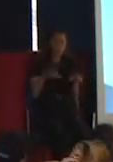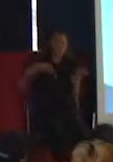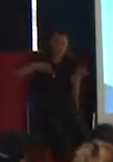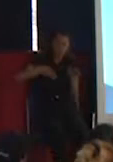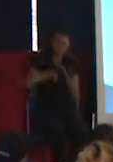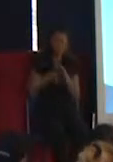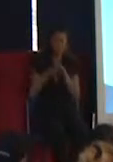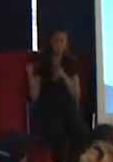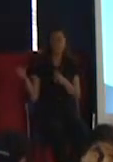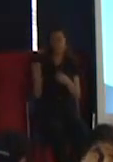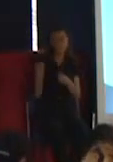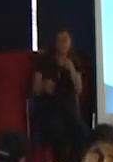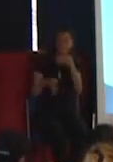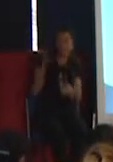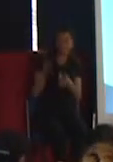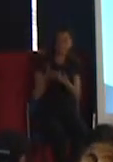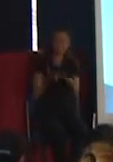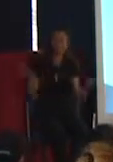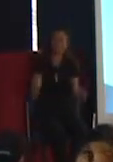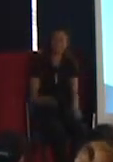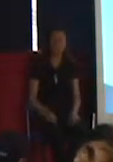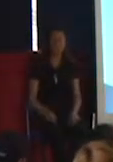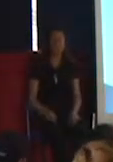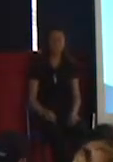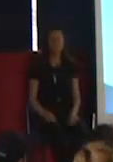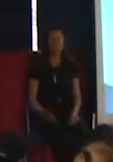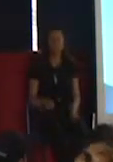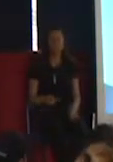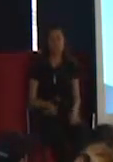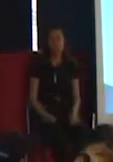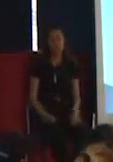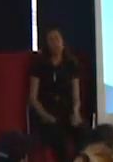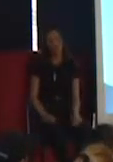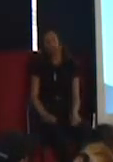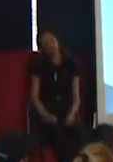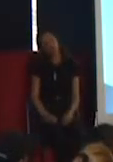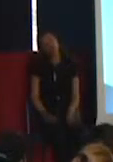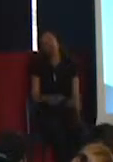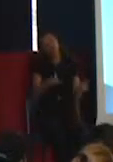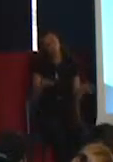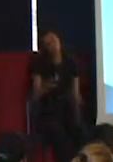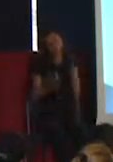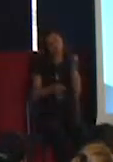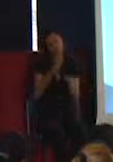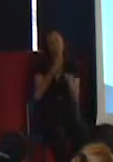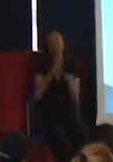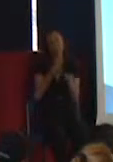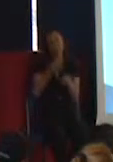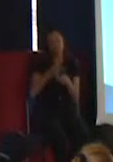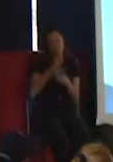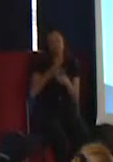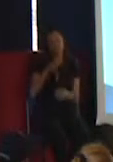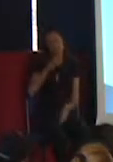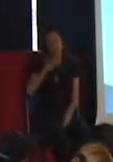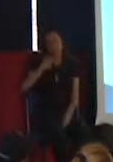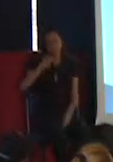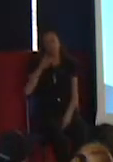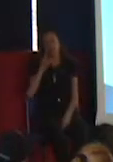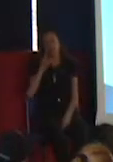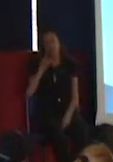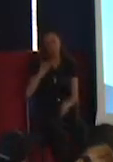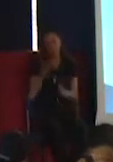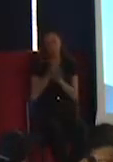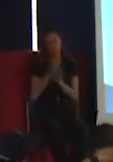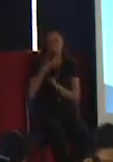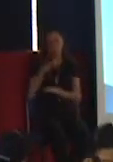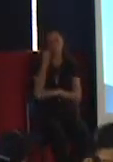discapacidad. Si no cumple los requisitos, sencillamente no se le podrá dar la licencia de construcción. Entonces, allí es